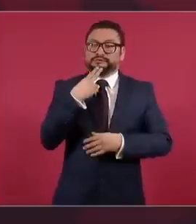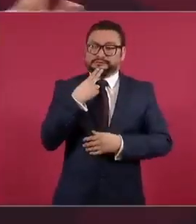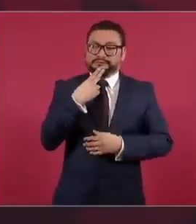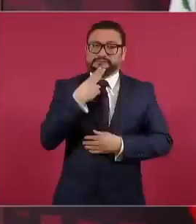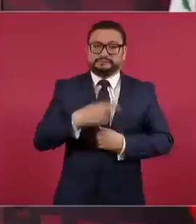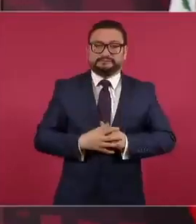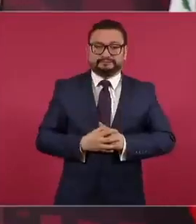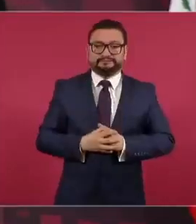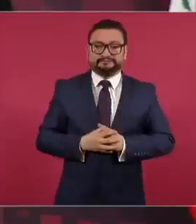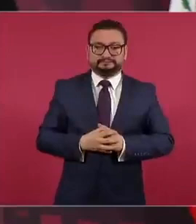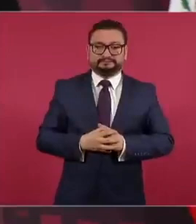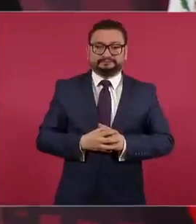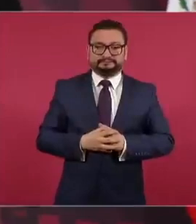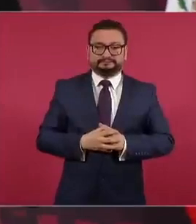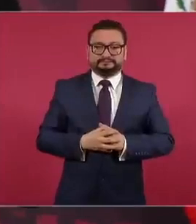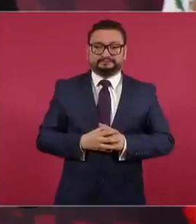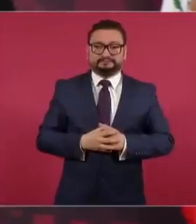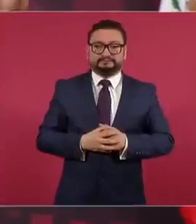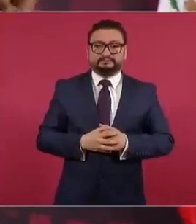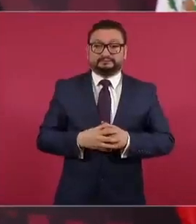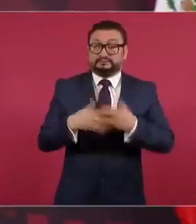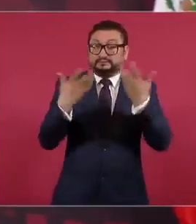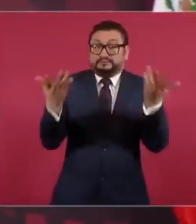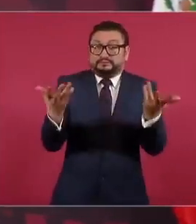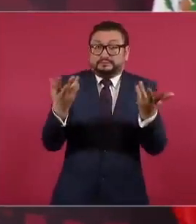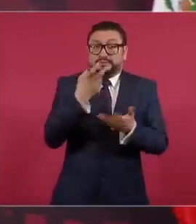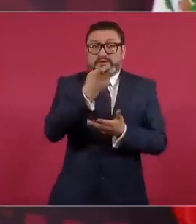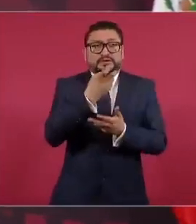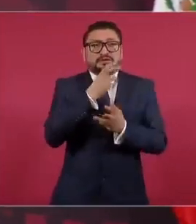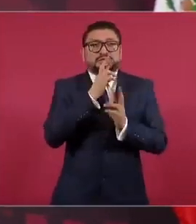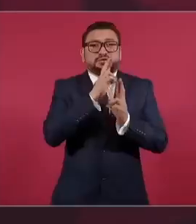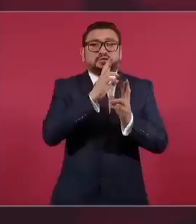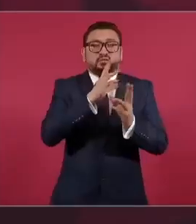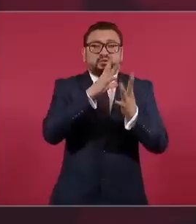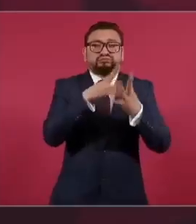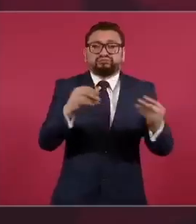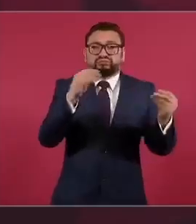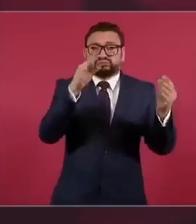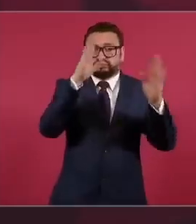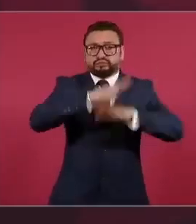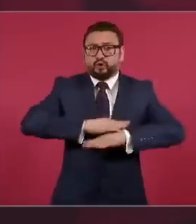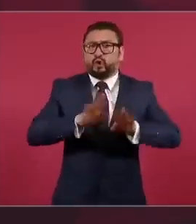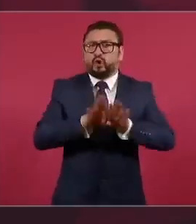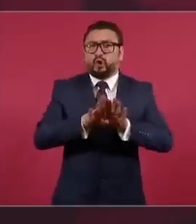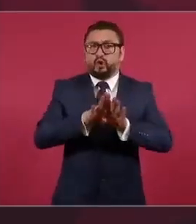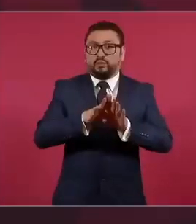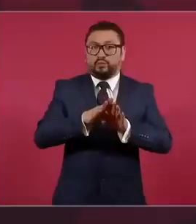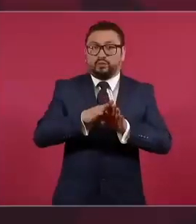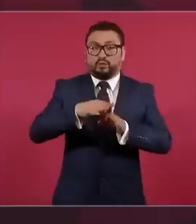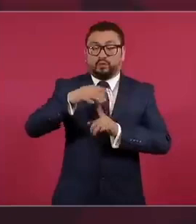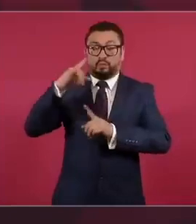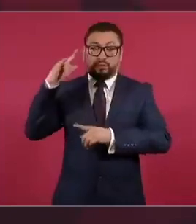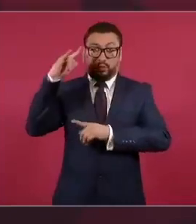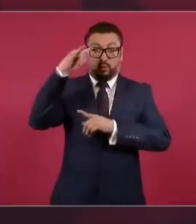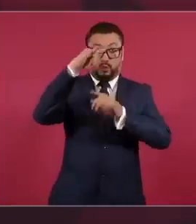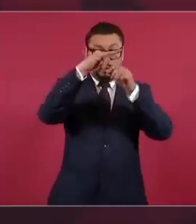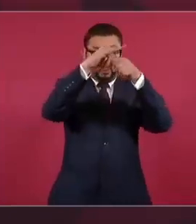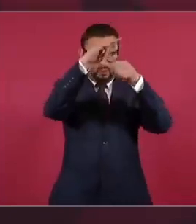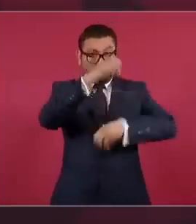¿Y eso cómo se resuelve? ¿Con la bomba atómica?